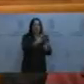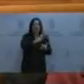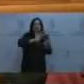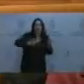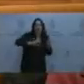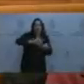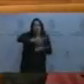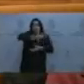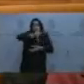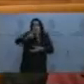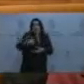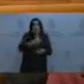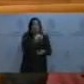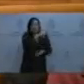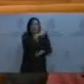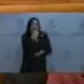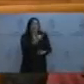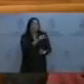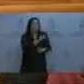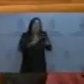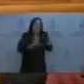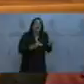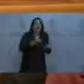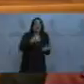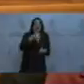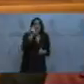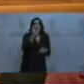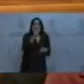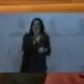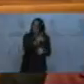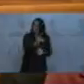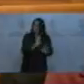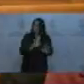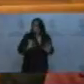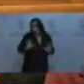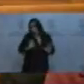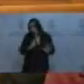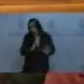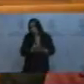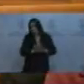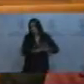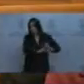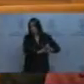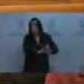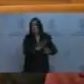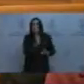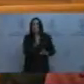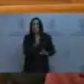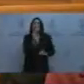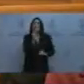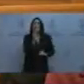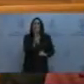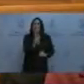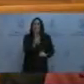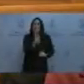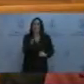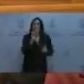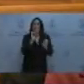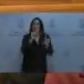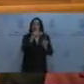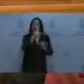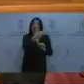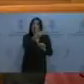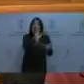Bueno, ustedes hablan de la crisis, nosotros creemos que fueron otras cosas. Con un agravante, señoría, que es que en el caso de Boves no